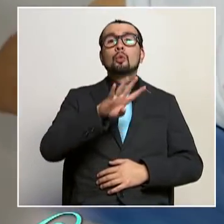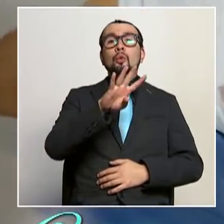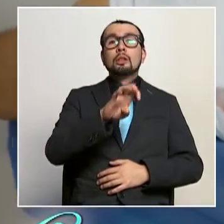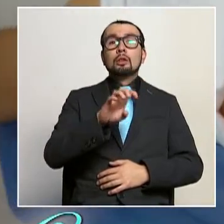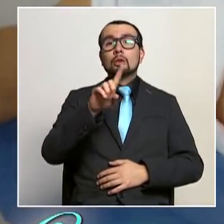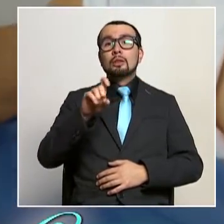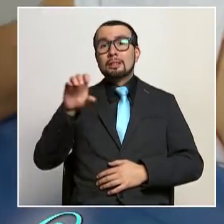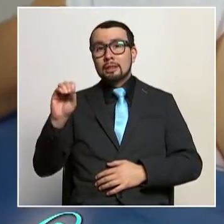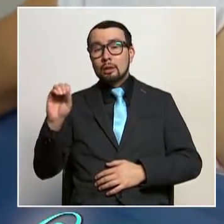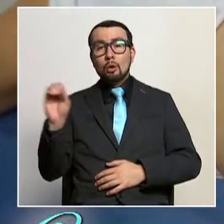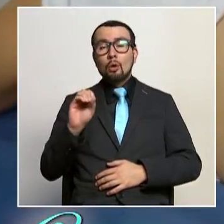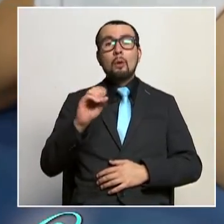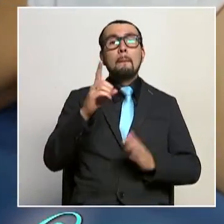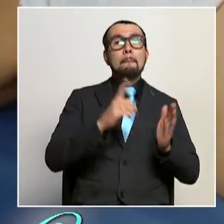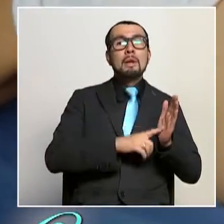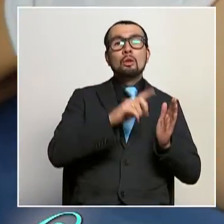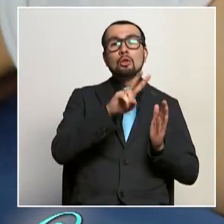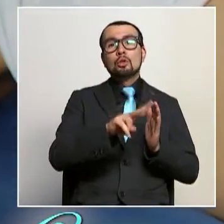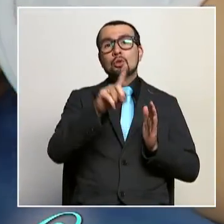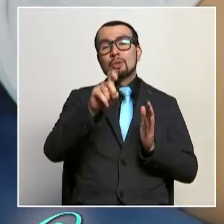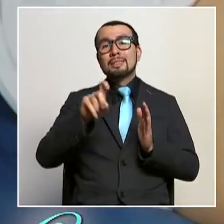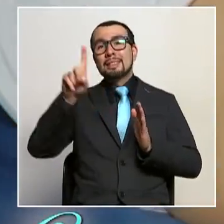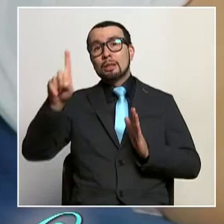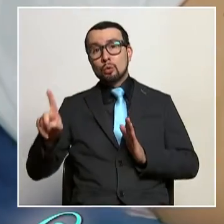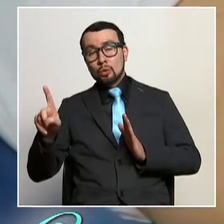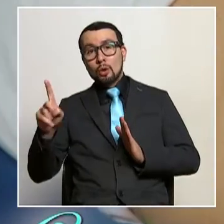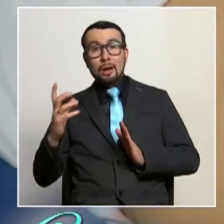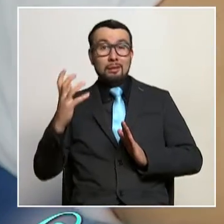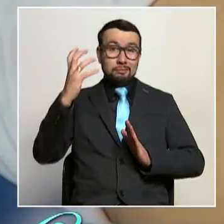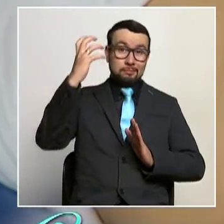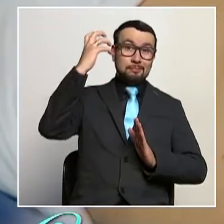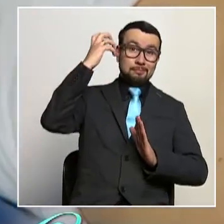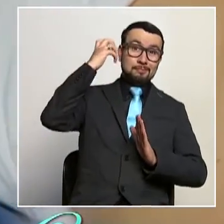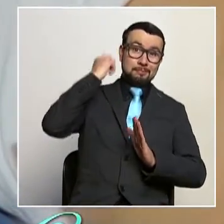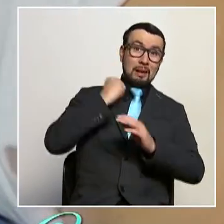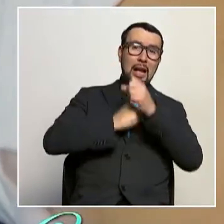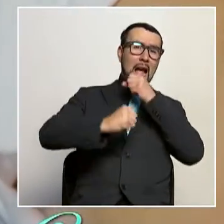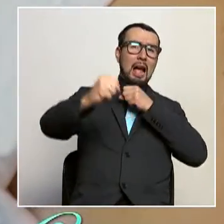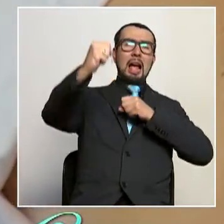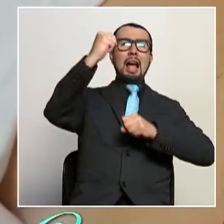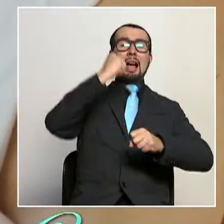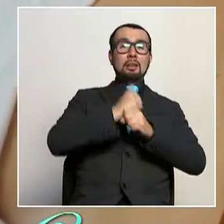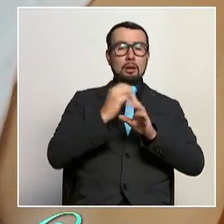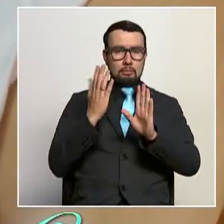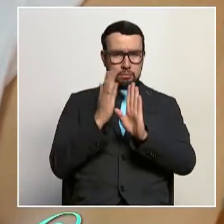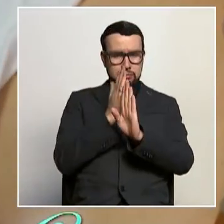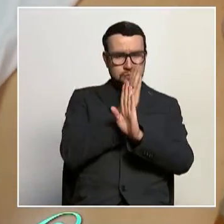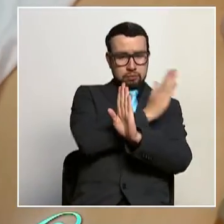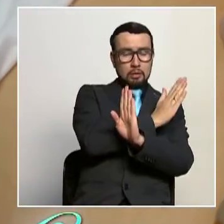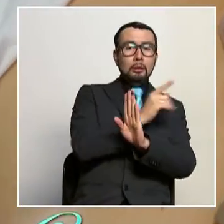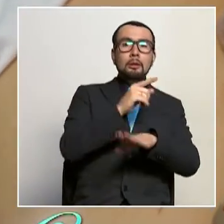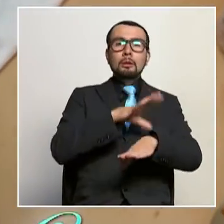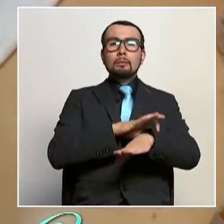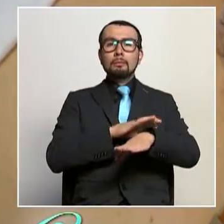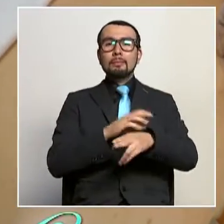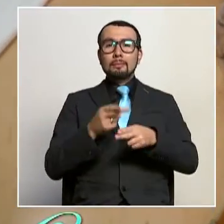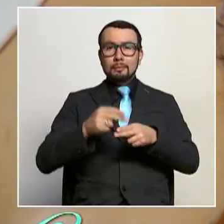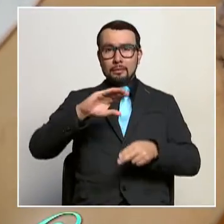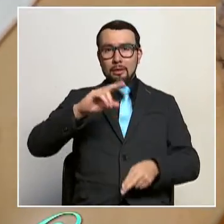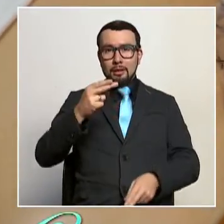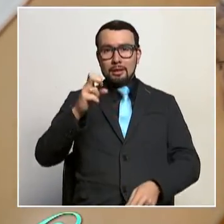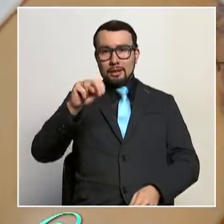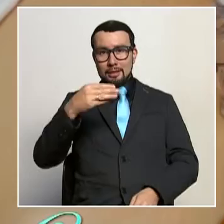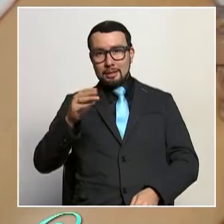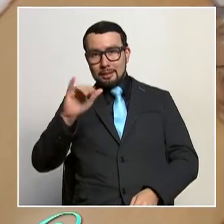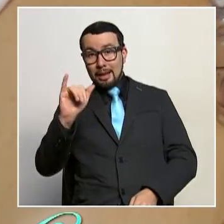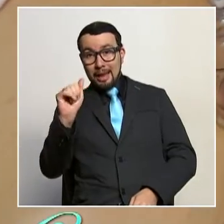a 1261 en el año, durante la dinastía Song, un médico llamado Chen Yang